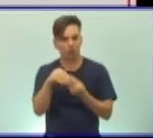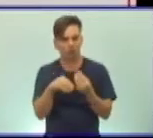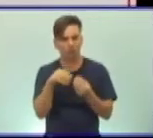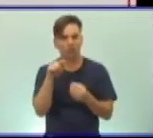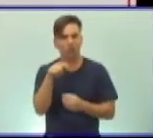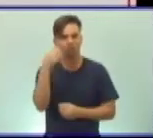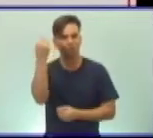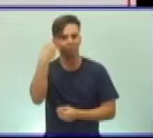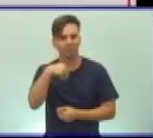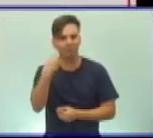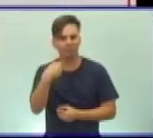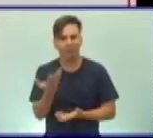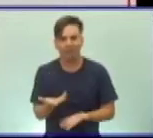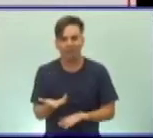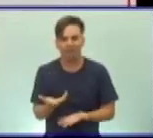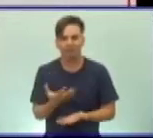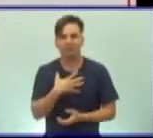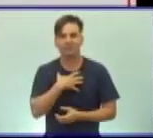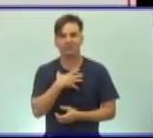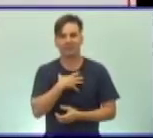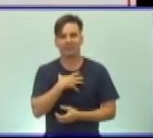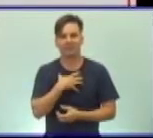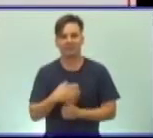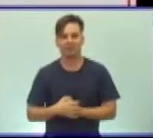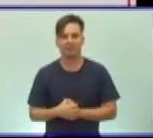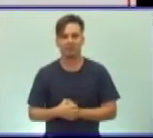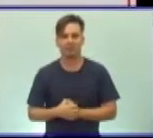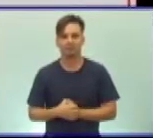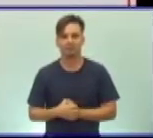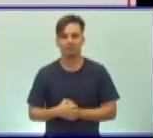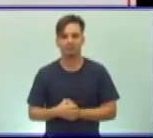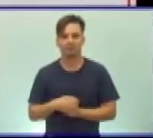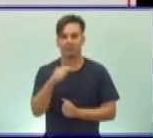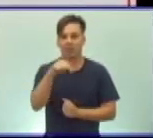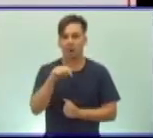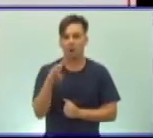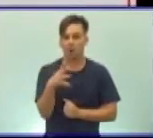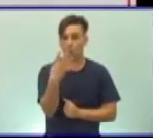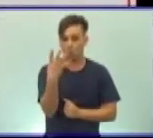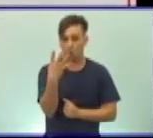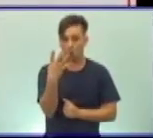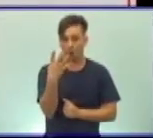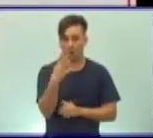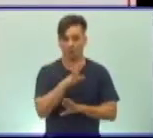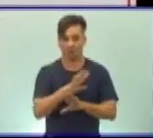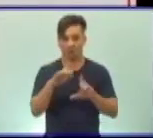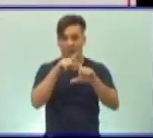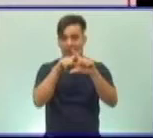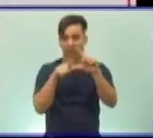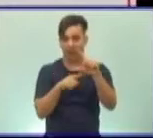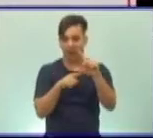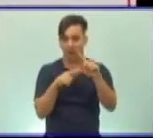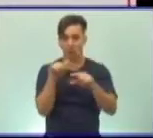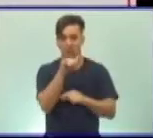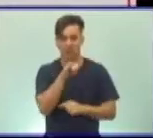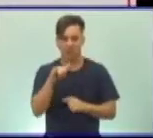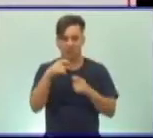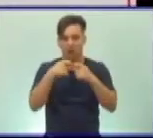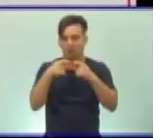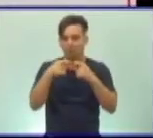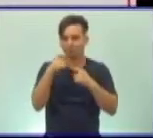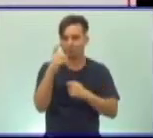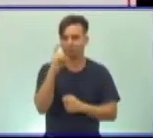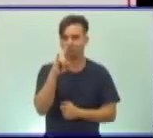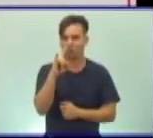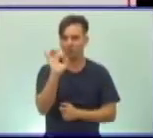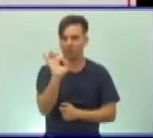sabemos que entonces tenemos ahora 4 ángulos con igual amplitud. Y por